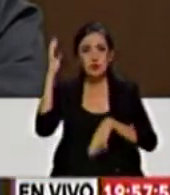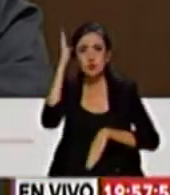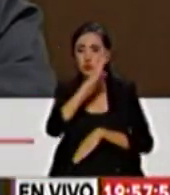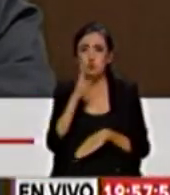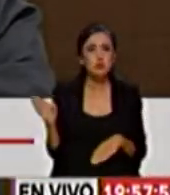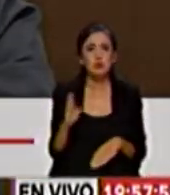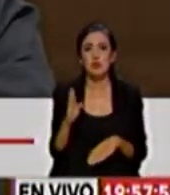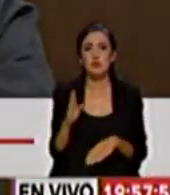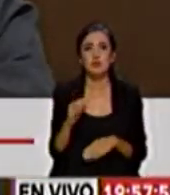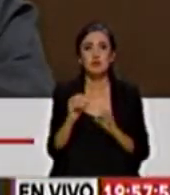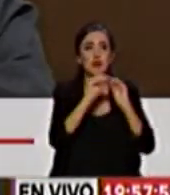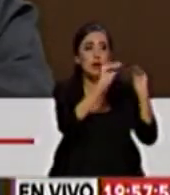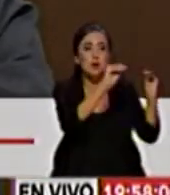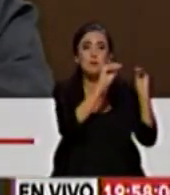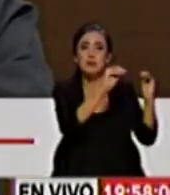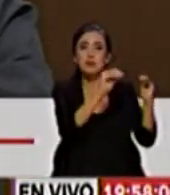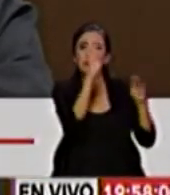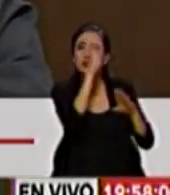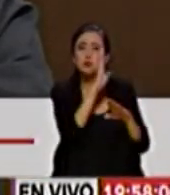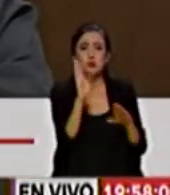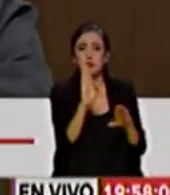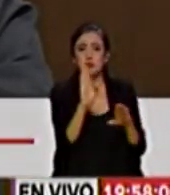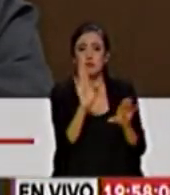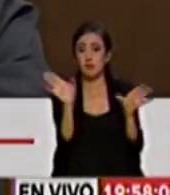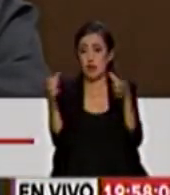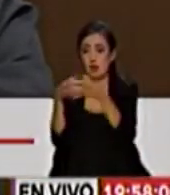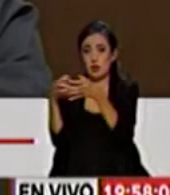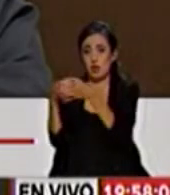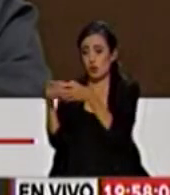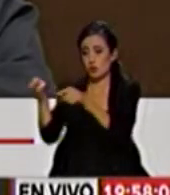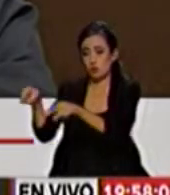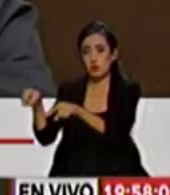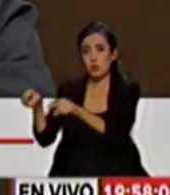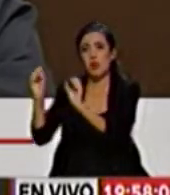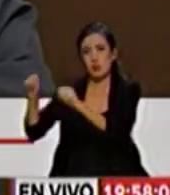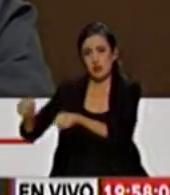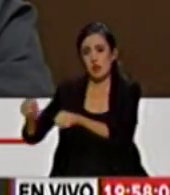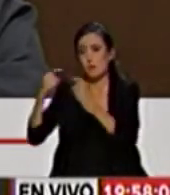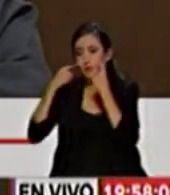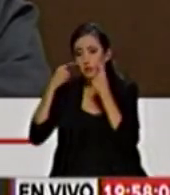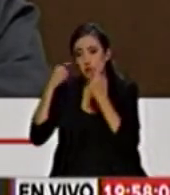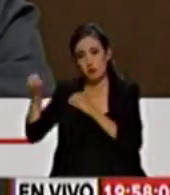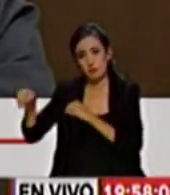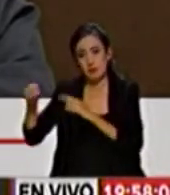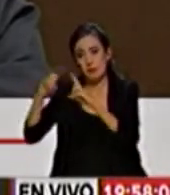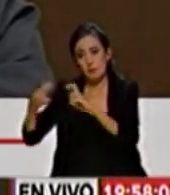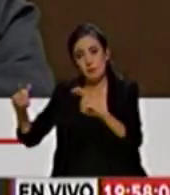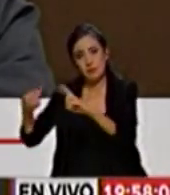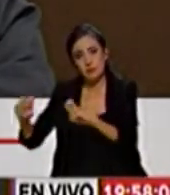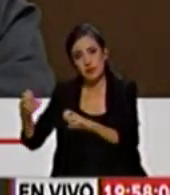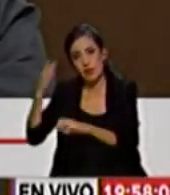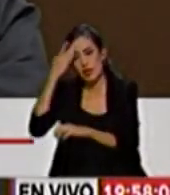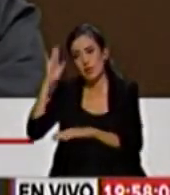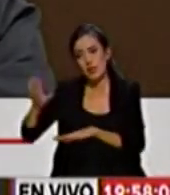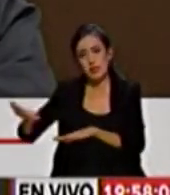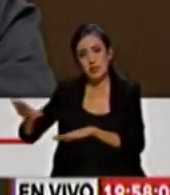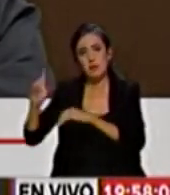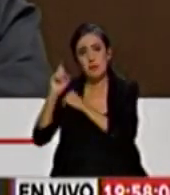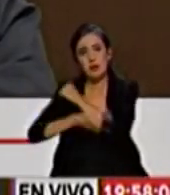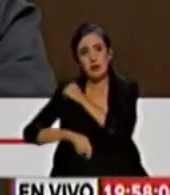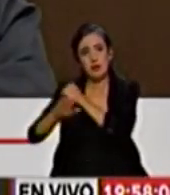reportados a nadie. Aquí hay una asociación ilícita que debe ser descubierta y juzgada con la máxima